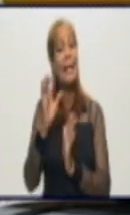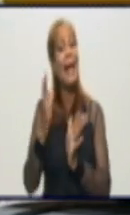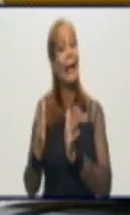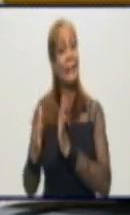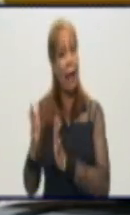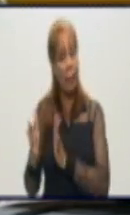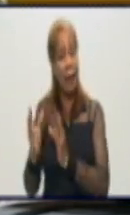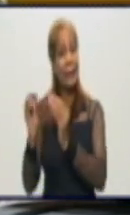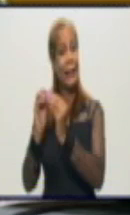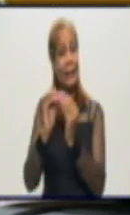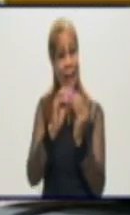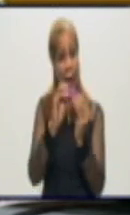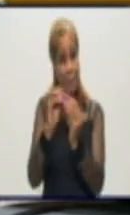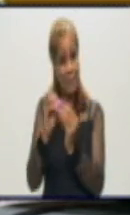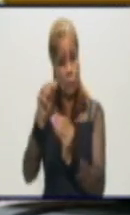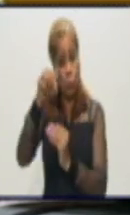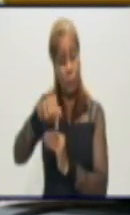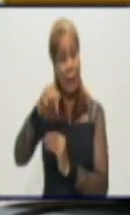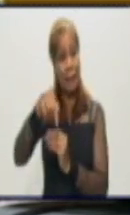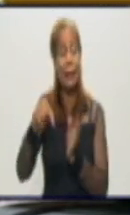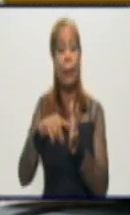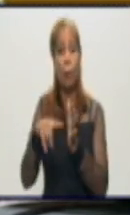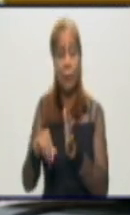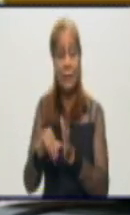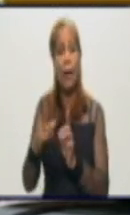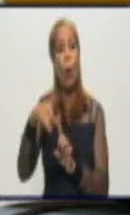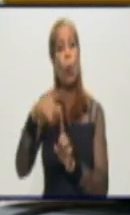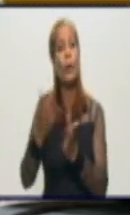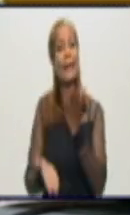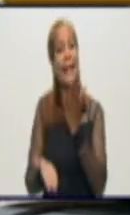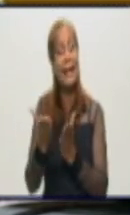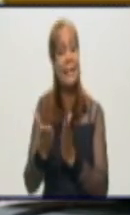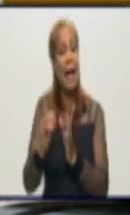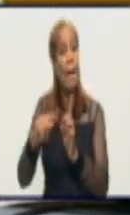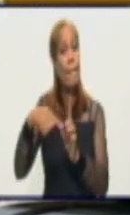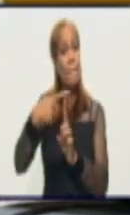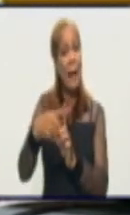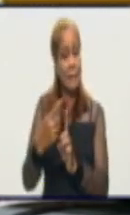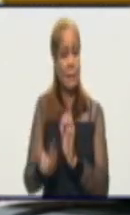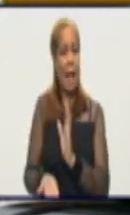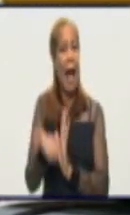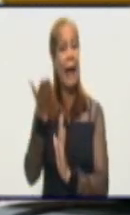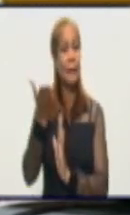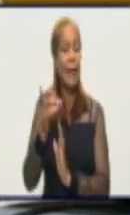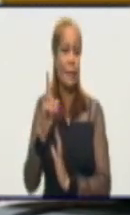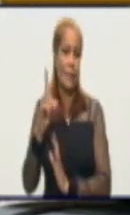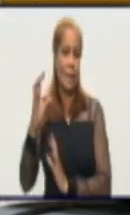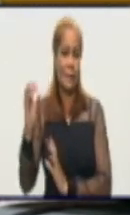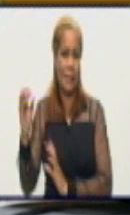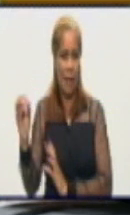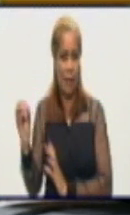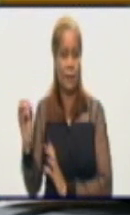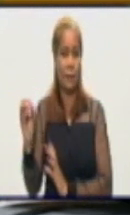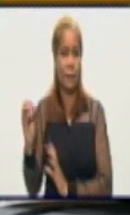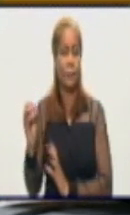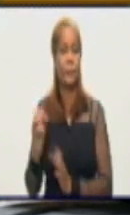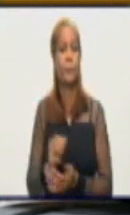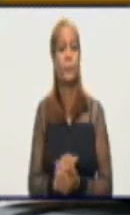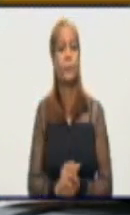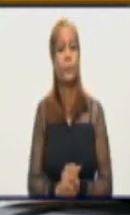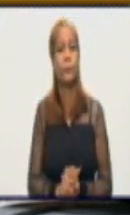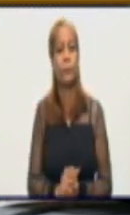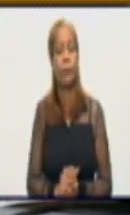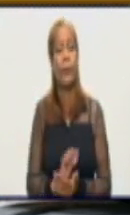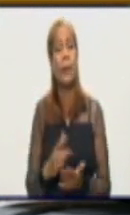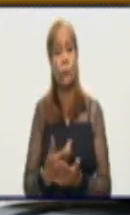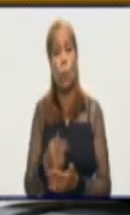transmisión con una tasa por encima de 100 en la mayoría de sus estadísticas. Entonces, bueno,